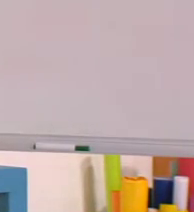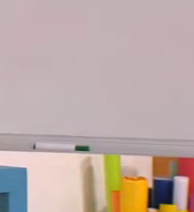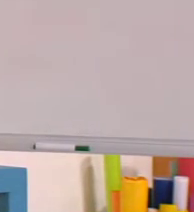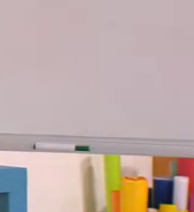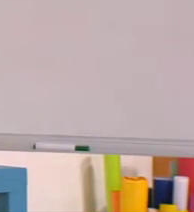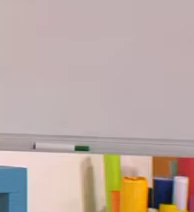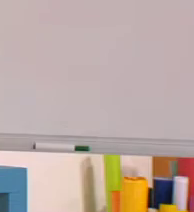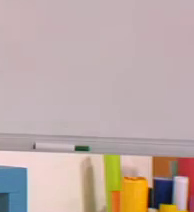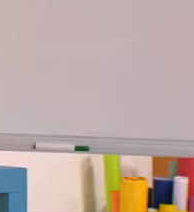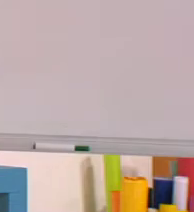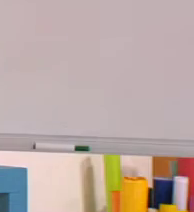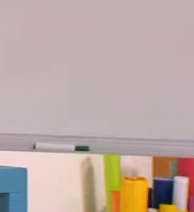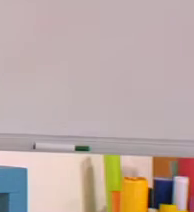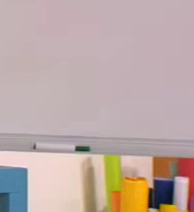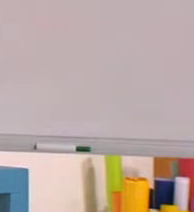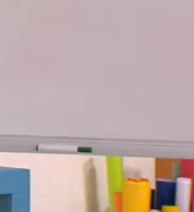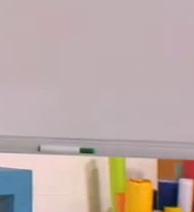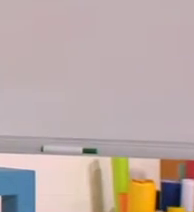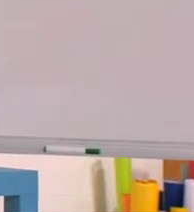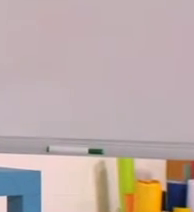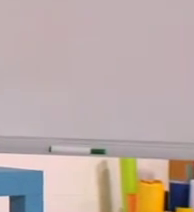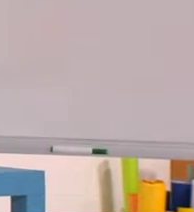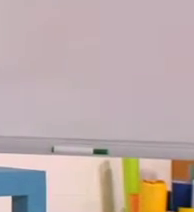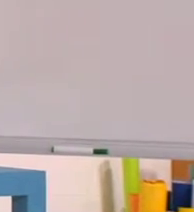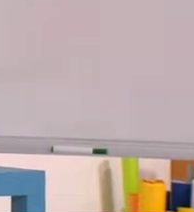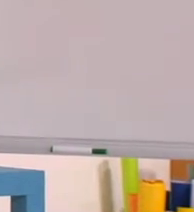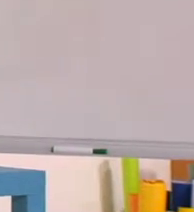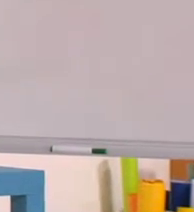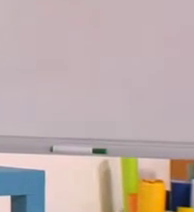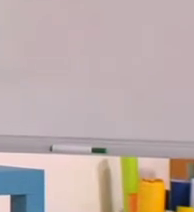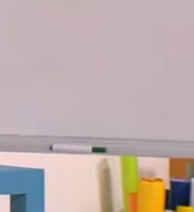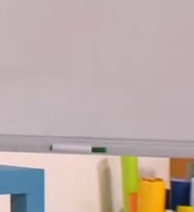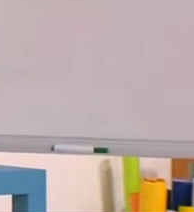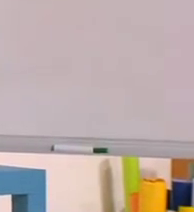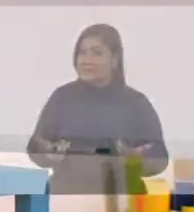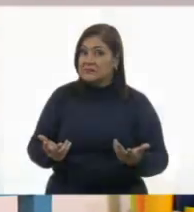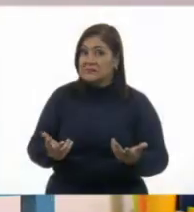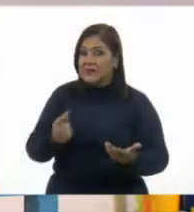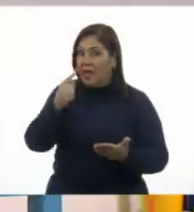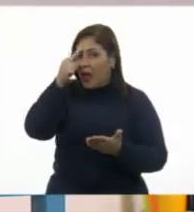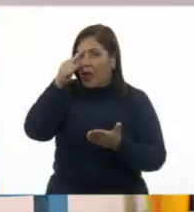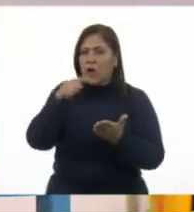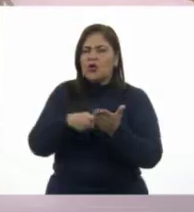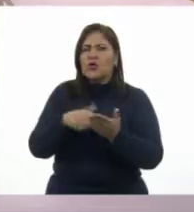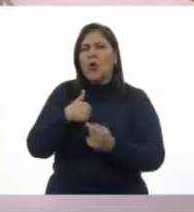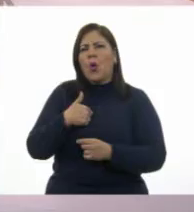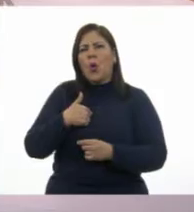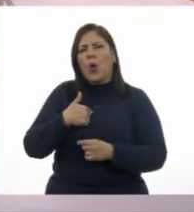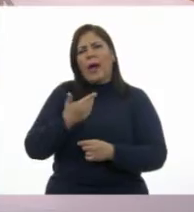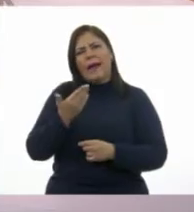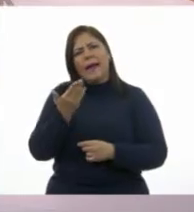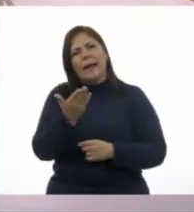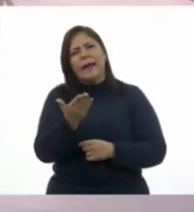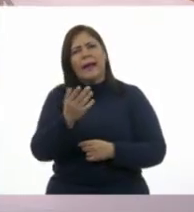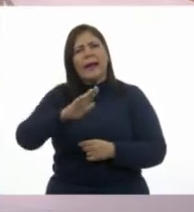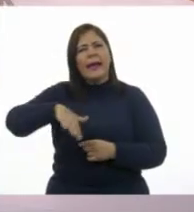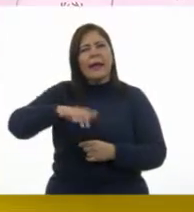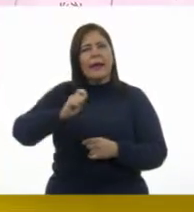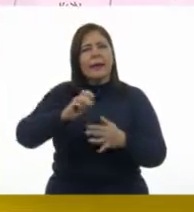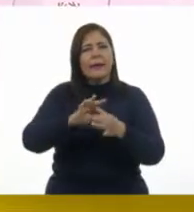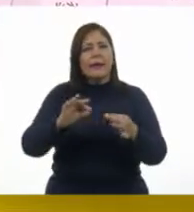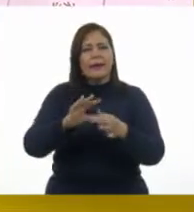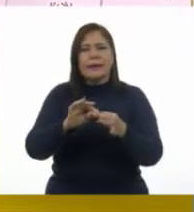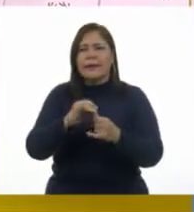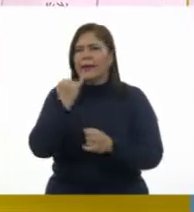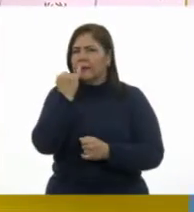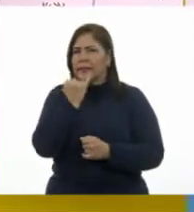ya goyot, chami, como que lo, mi güey, chilatzi. ¿Qué crees que acabo de pedirle a los niños?